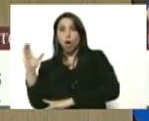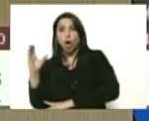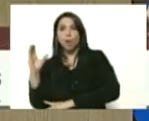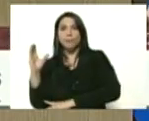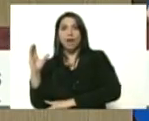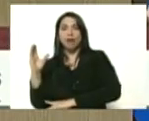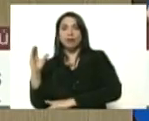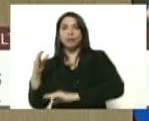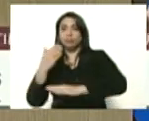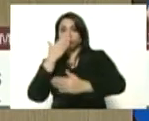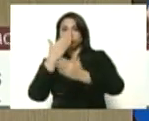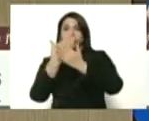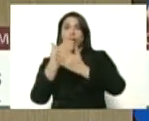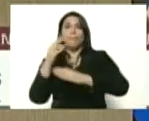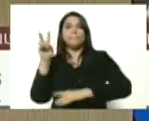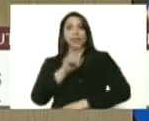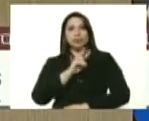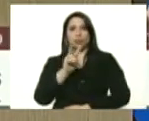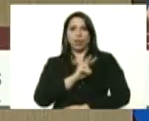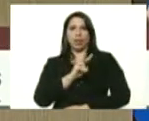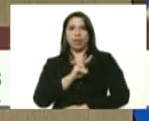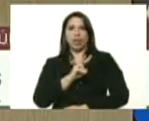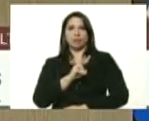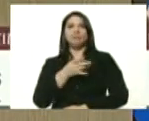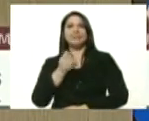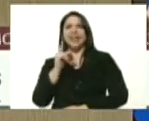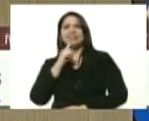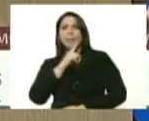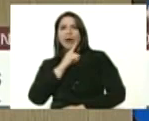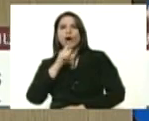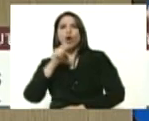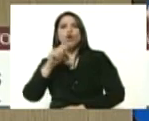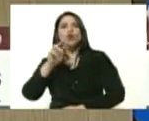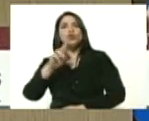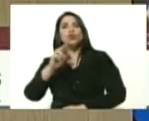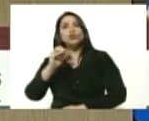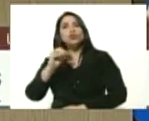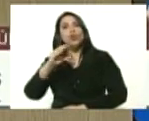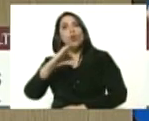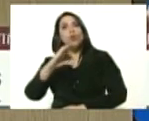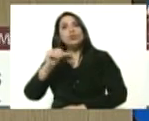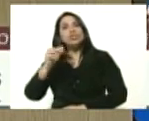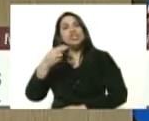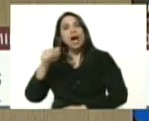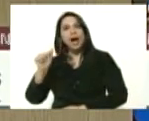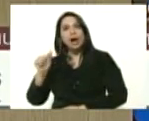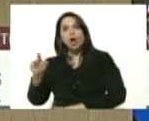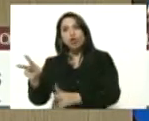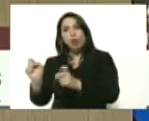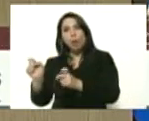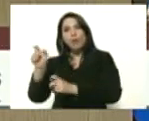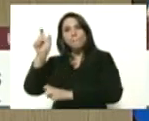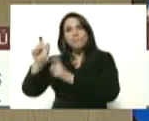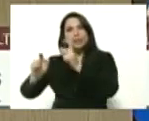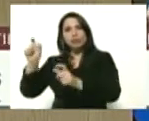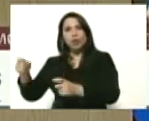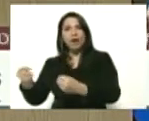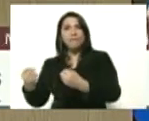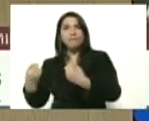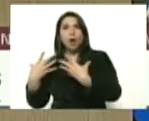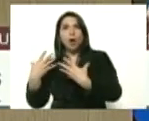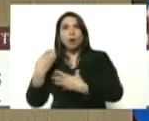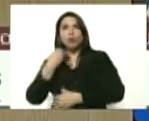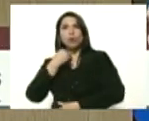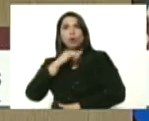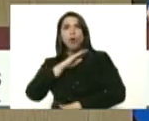también que hay unos llamados trocheros del lado colombiano que cobran a personas que están infectadas por